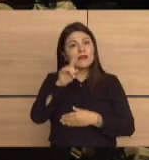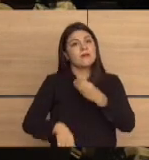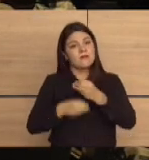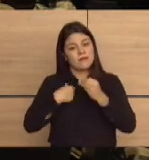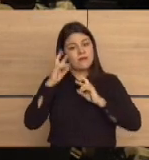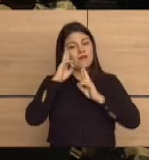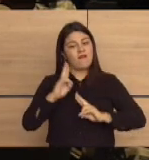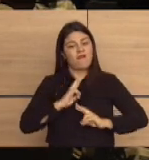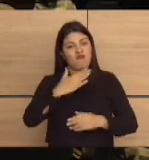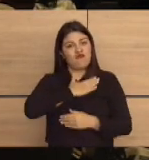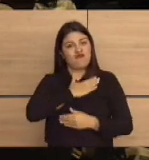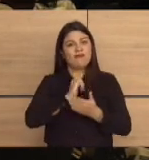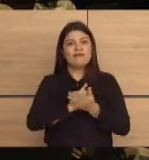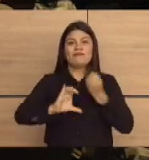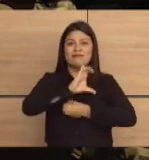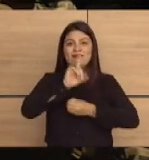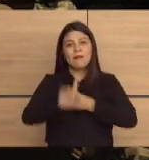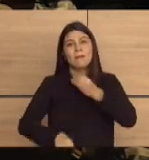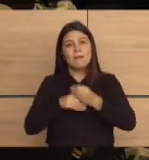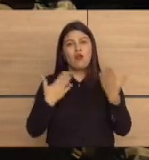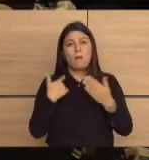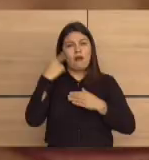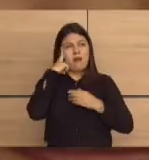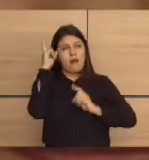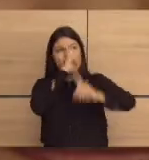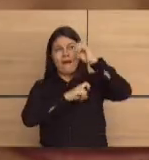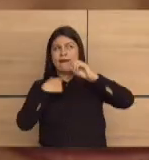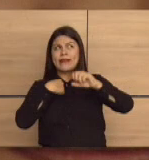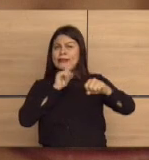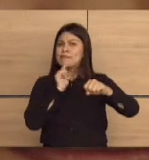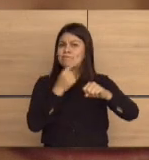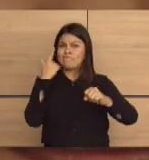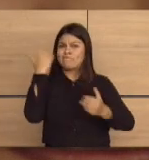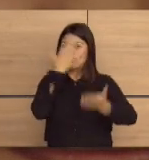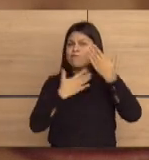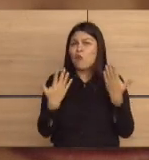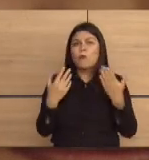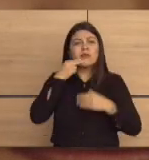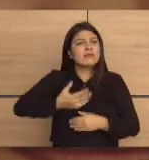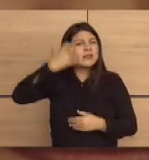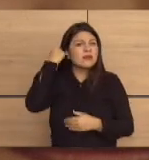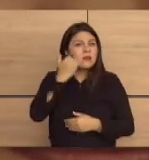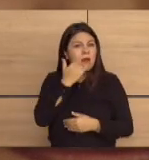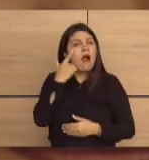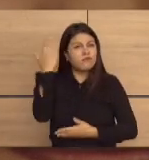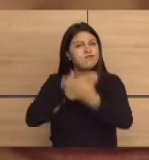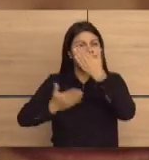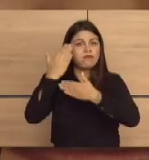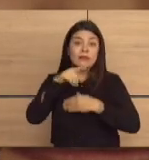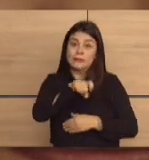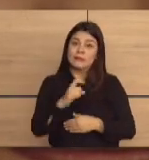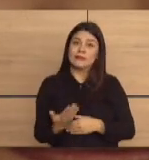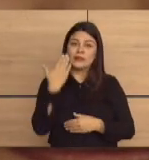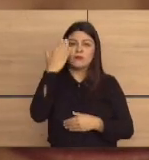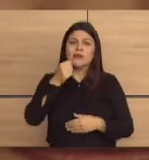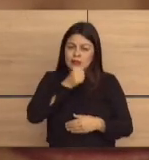lograr estimular el pensamiento crítico en el análisis de la historia. Para involucrar